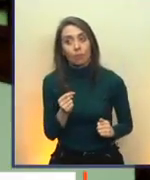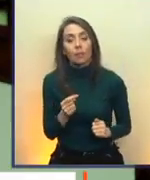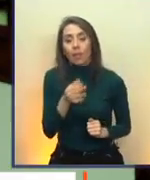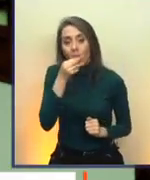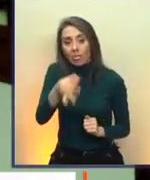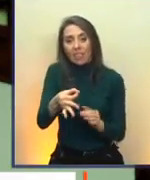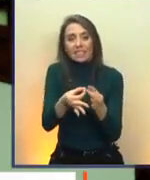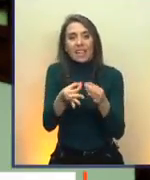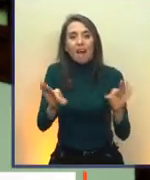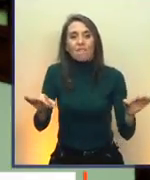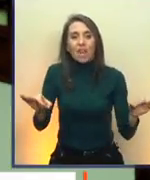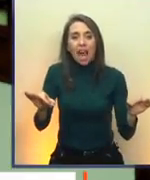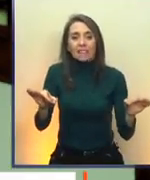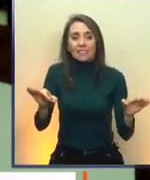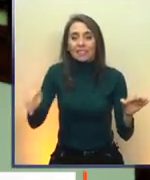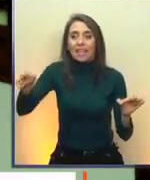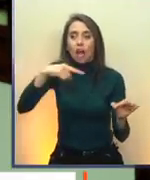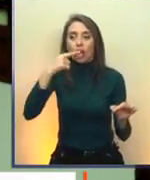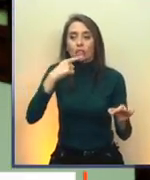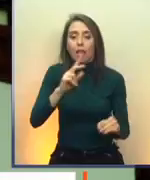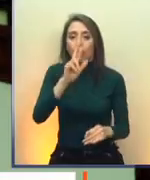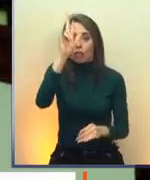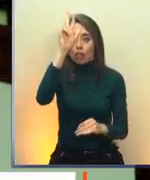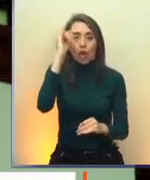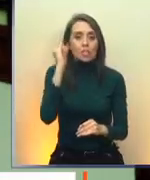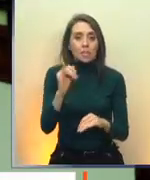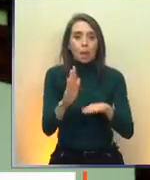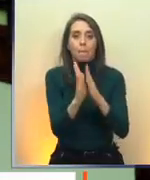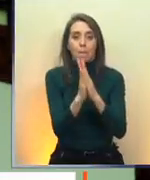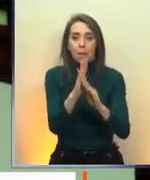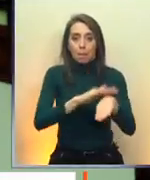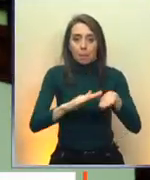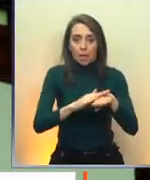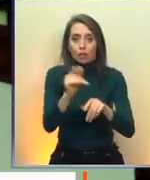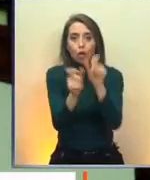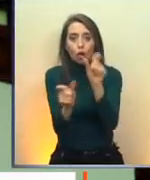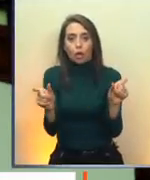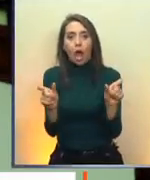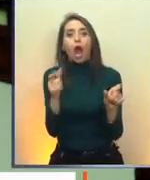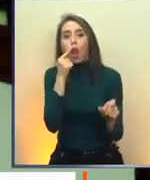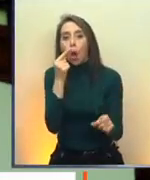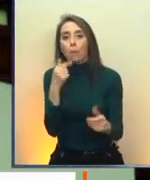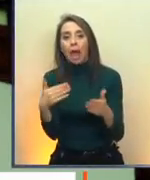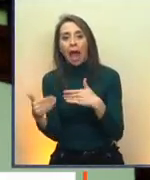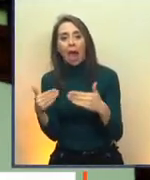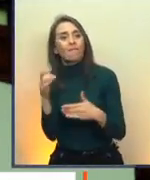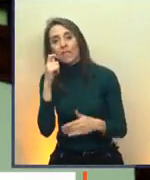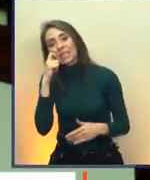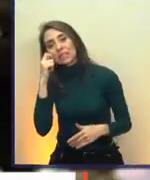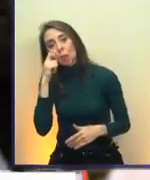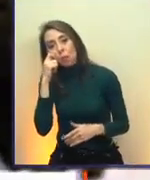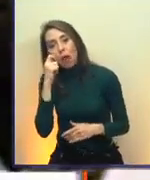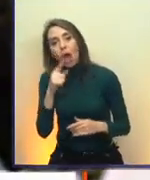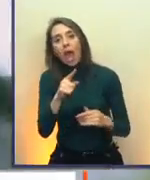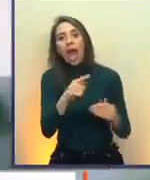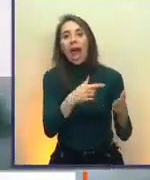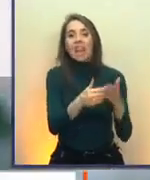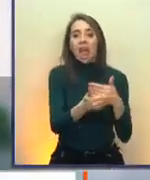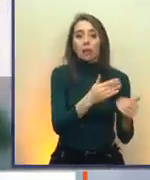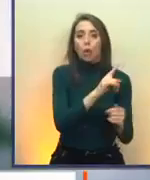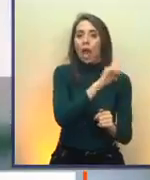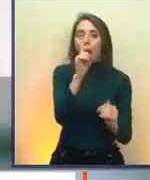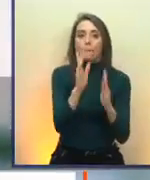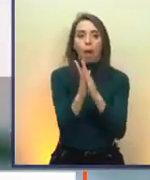proverbio, Dios perdona siempre, los hombres a veces, la naturaleza jamás. Basta che